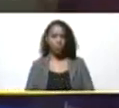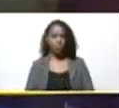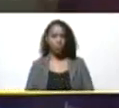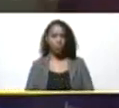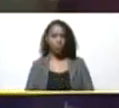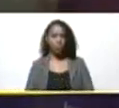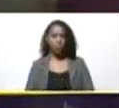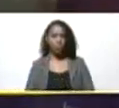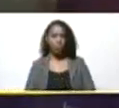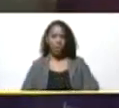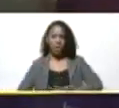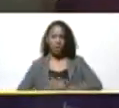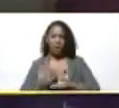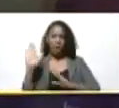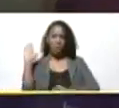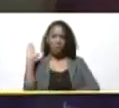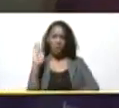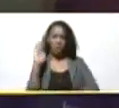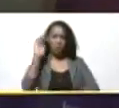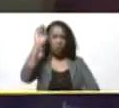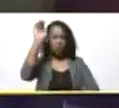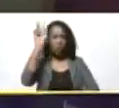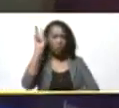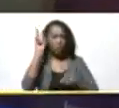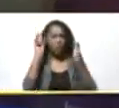Ya vendrán nuevas elecciones.